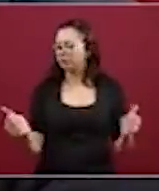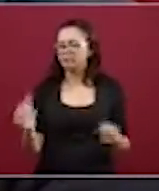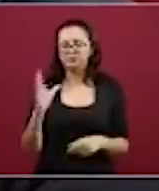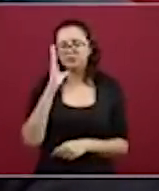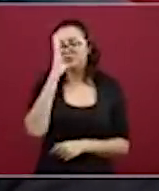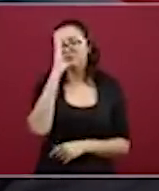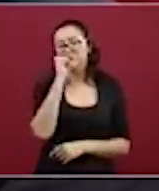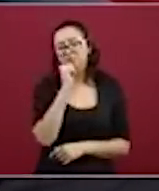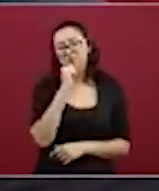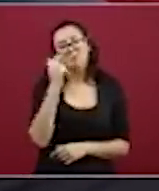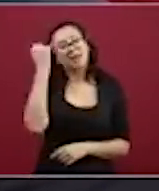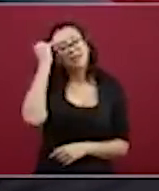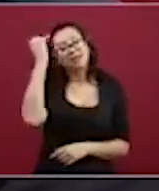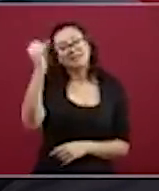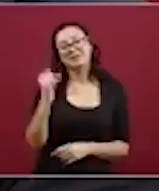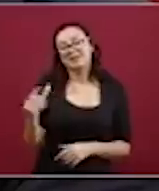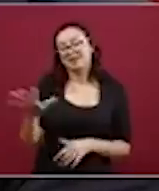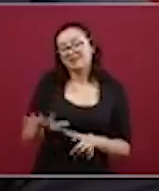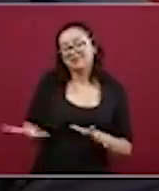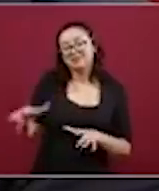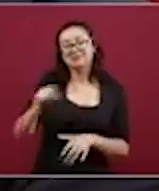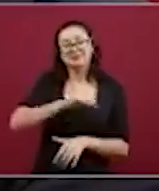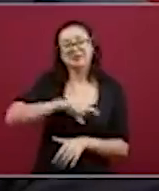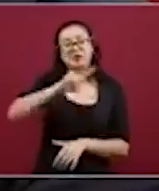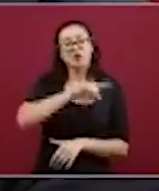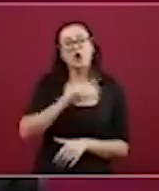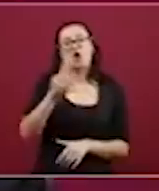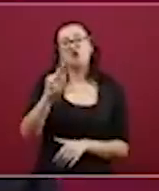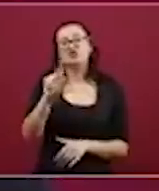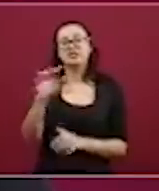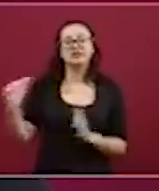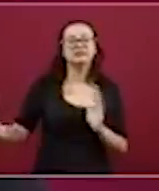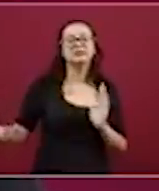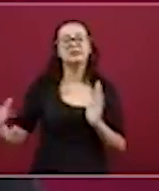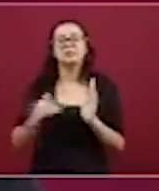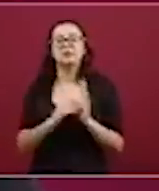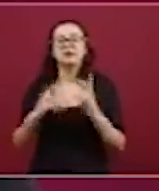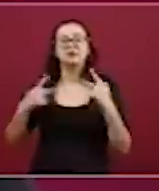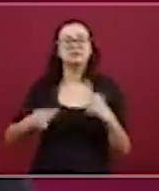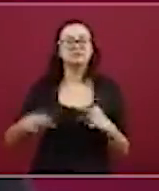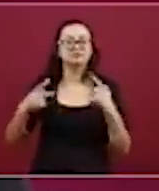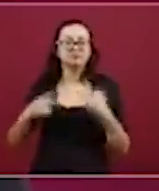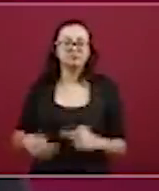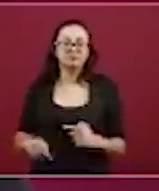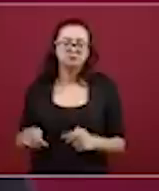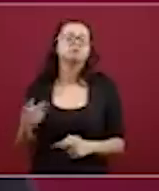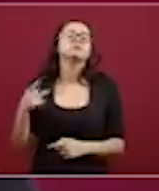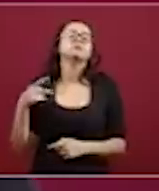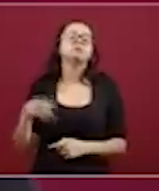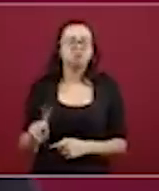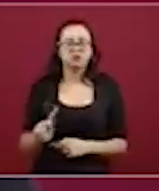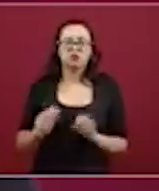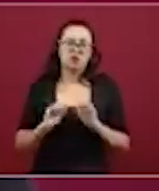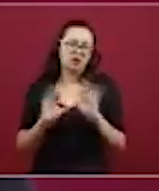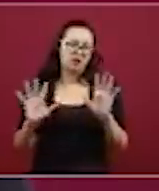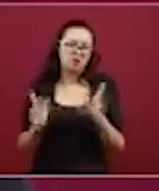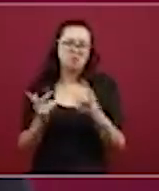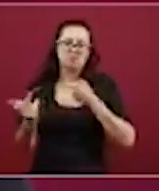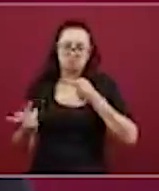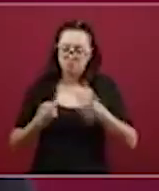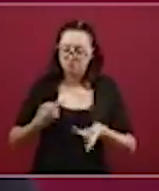en el sector salud son 80,000 trabajadores. Pero sí, el plan